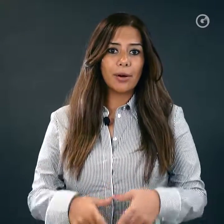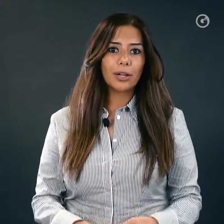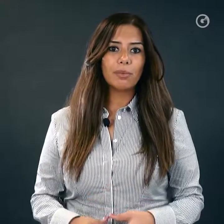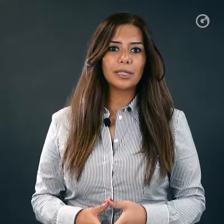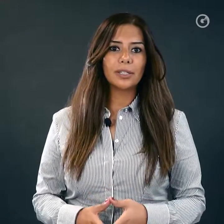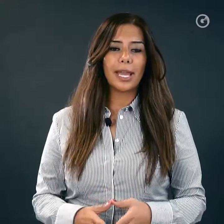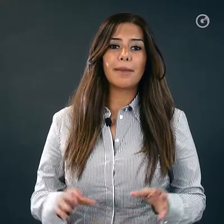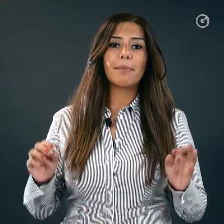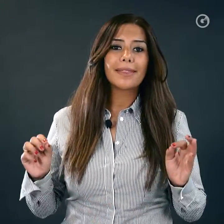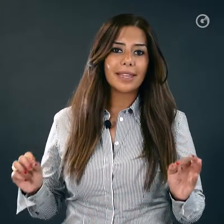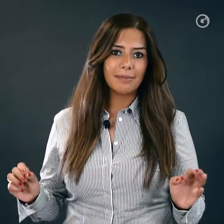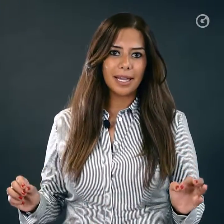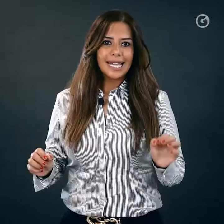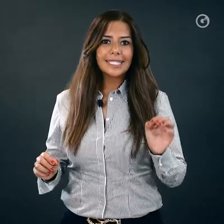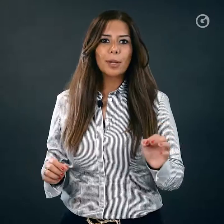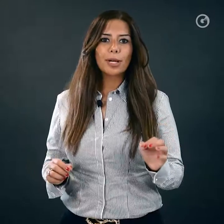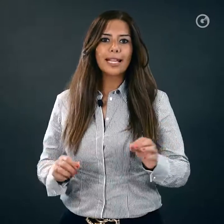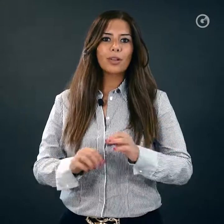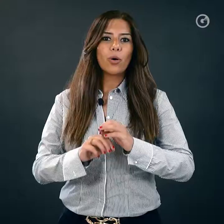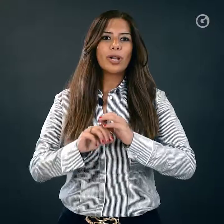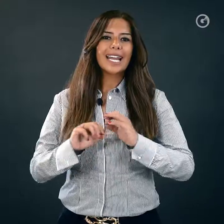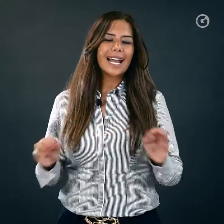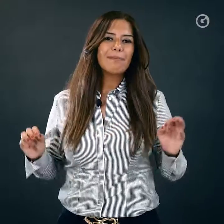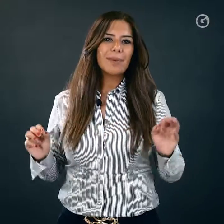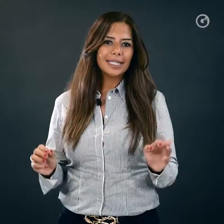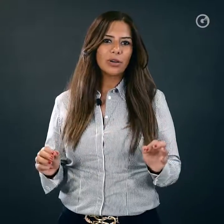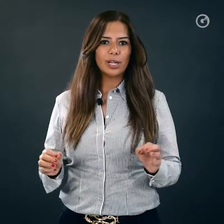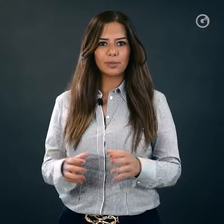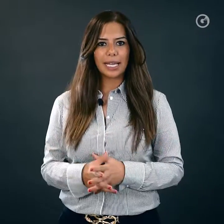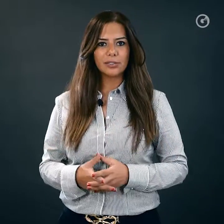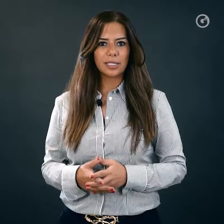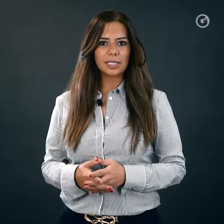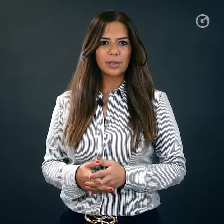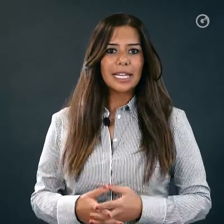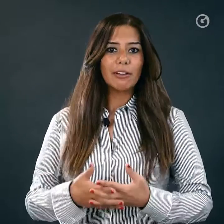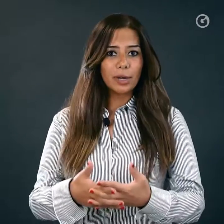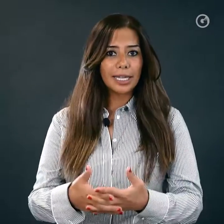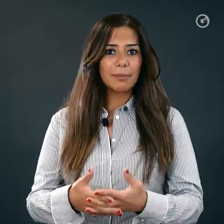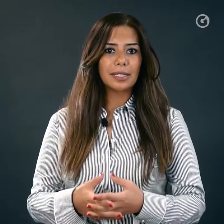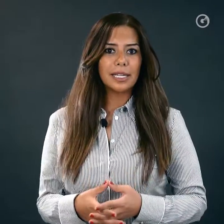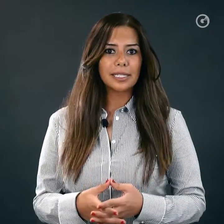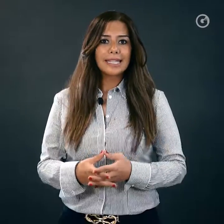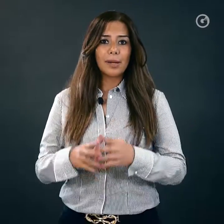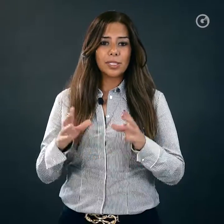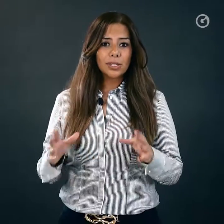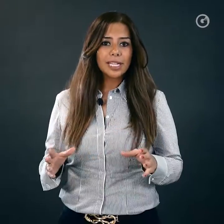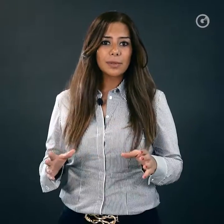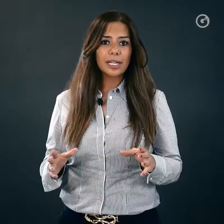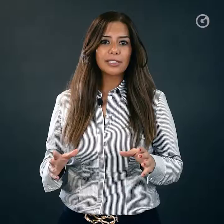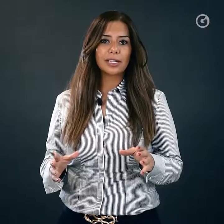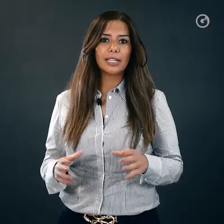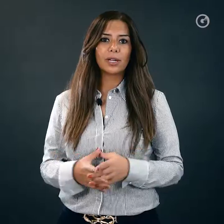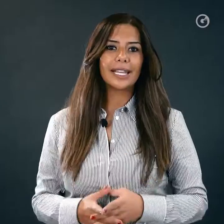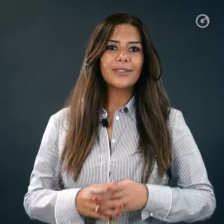coronavirus, ahora convertido en pandemia, está provocando un gran pánico en los mercados financieros y la fuga de capitales, devaluación de